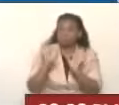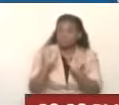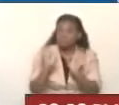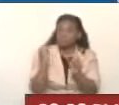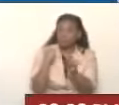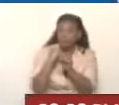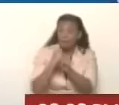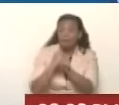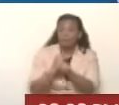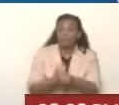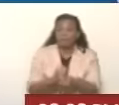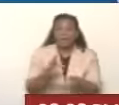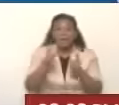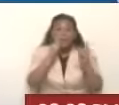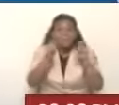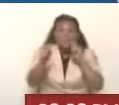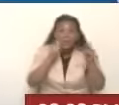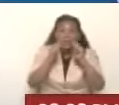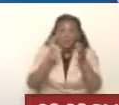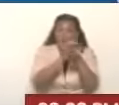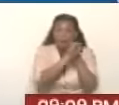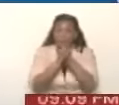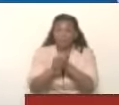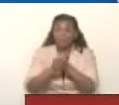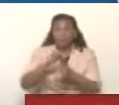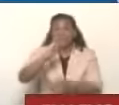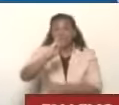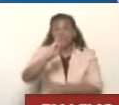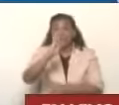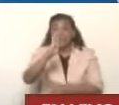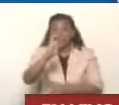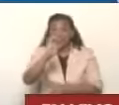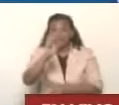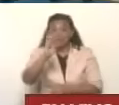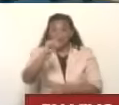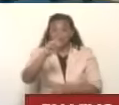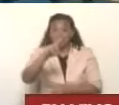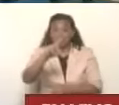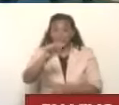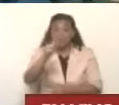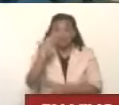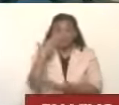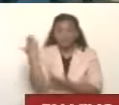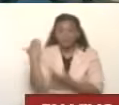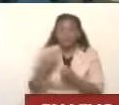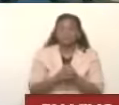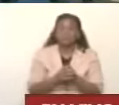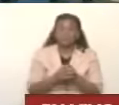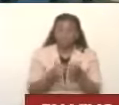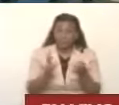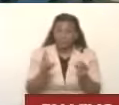gigantesco, está la periodista, compañera Isbemar Jiménez, camarada.